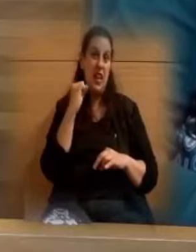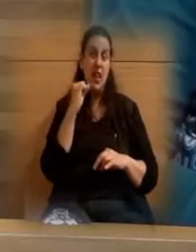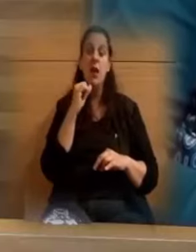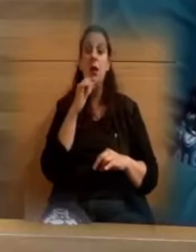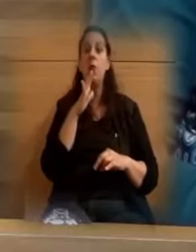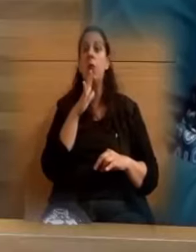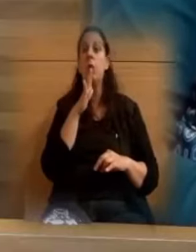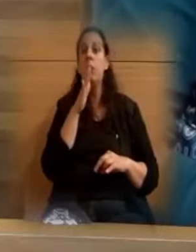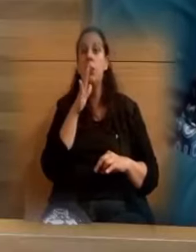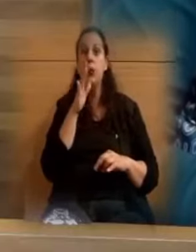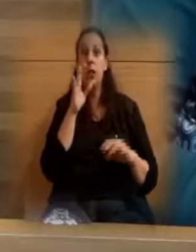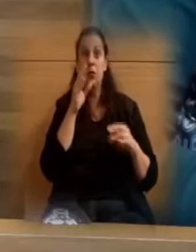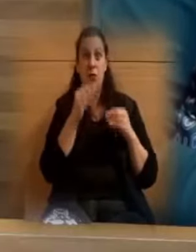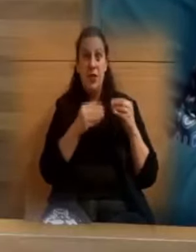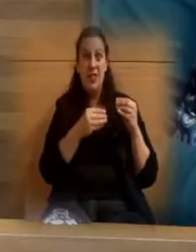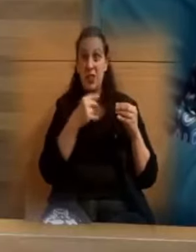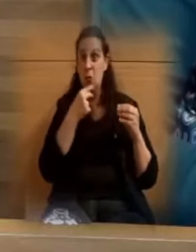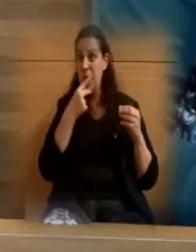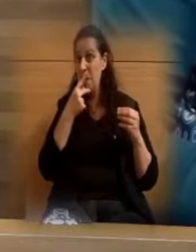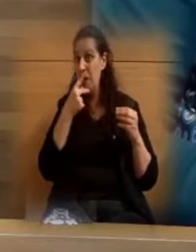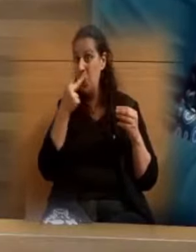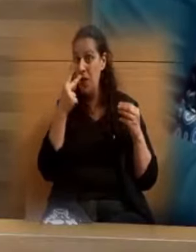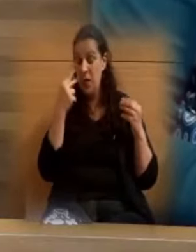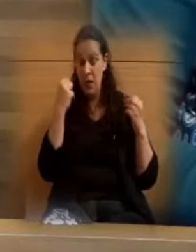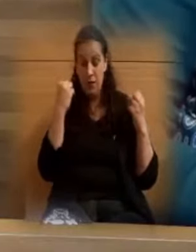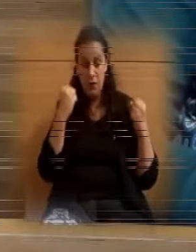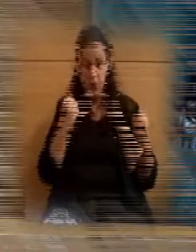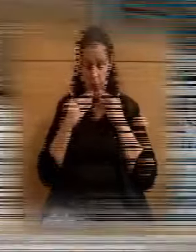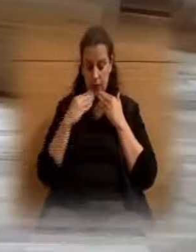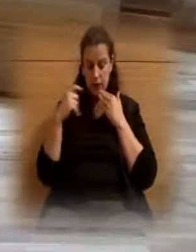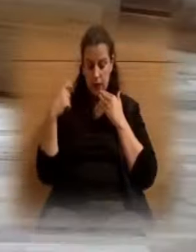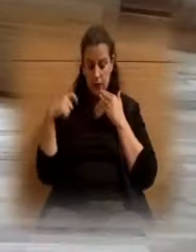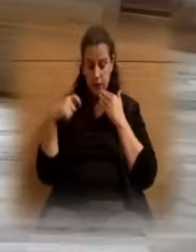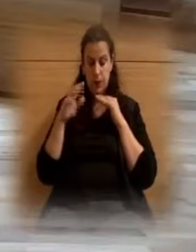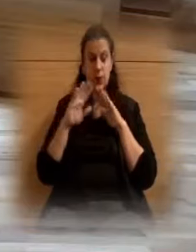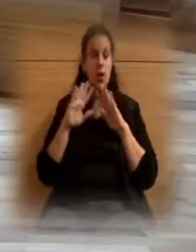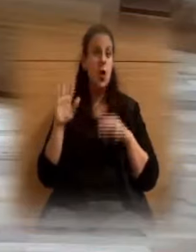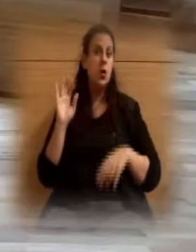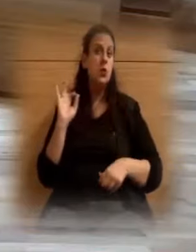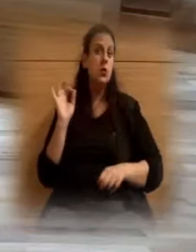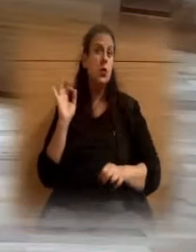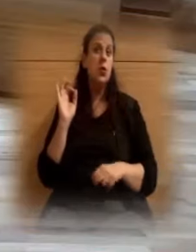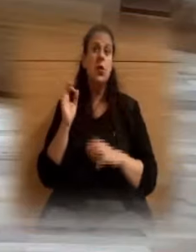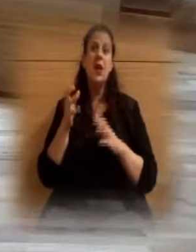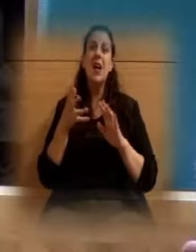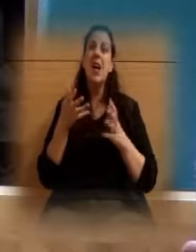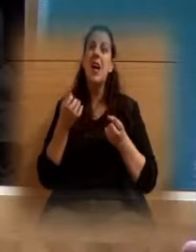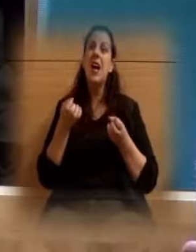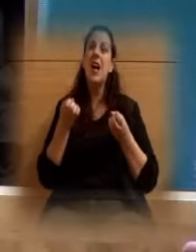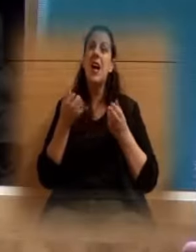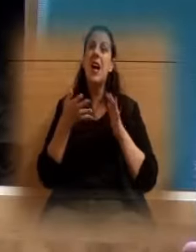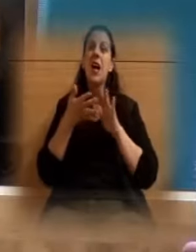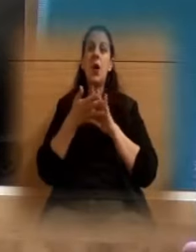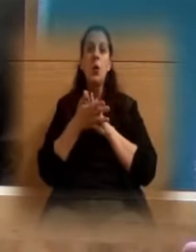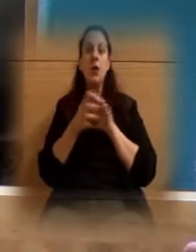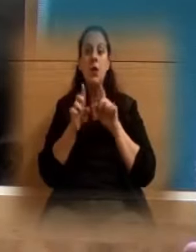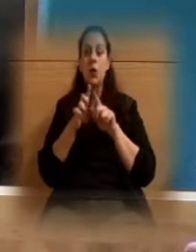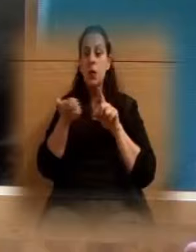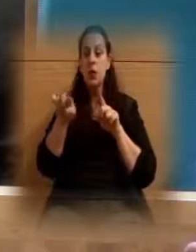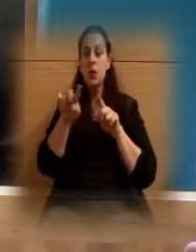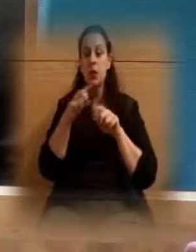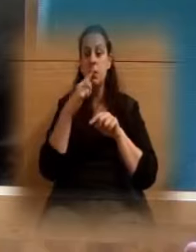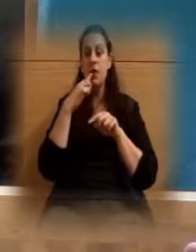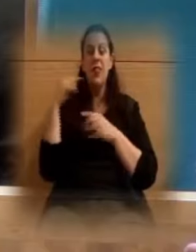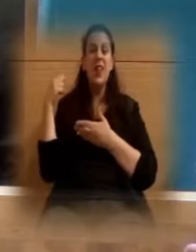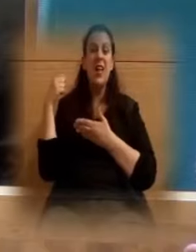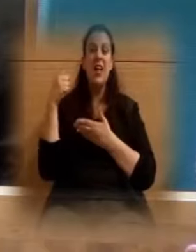porque es absolutamente vergonzoso vergonzoso no solo utilizo los argumentos que ustedes utilizan a nosotros nos llaman